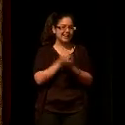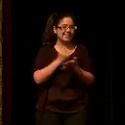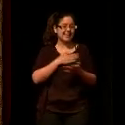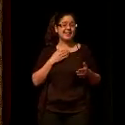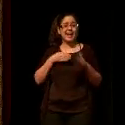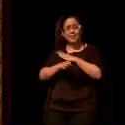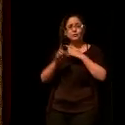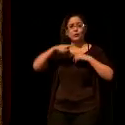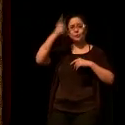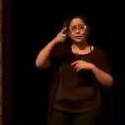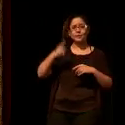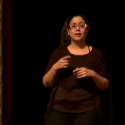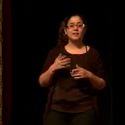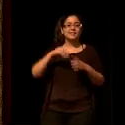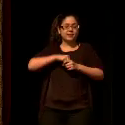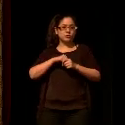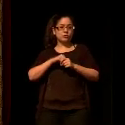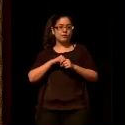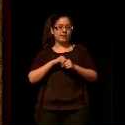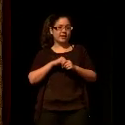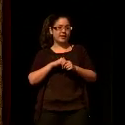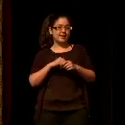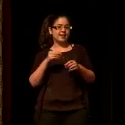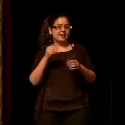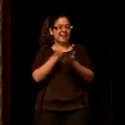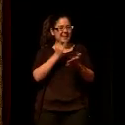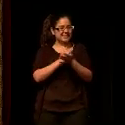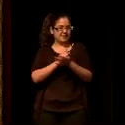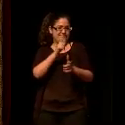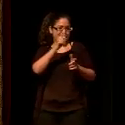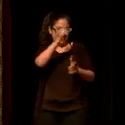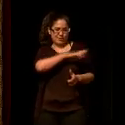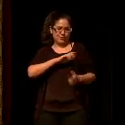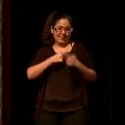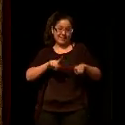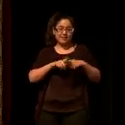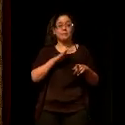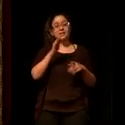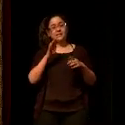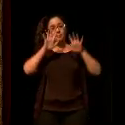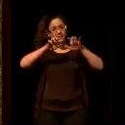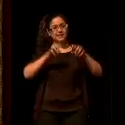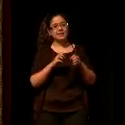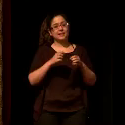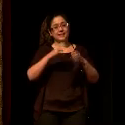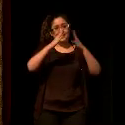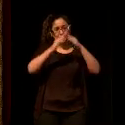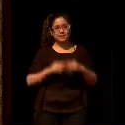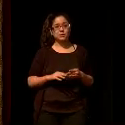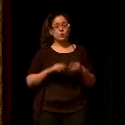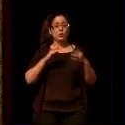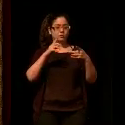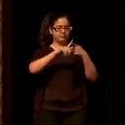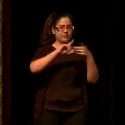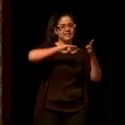equidad y diversidad que tenemos en las aulas y de aprendizaje en cuatro niveles uno en aprendizaje técnico